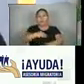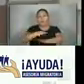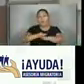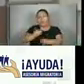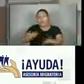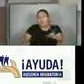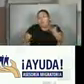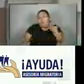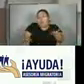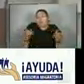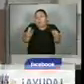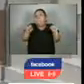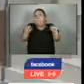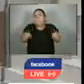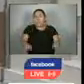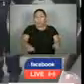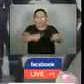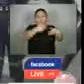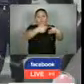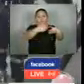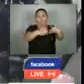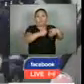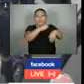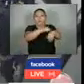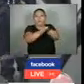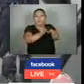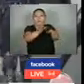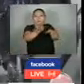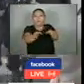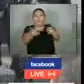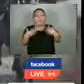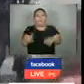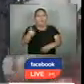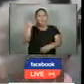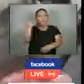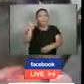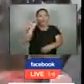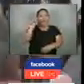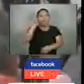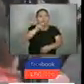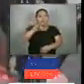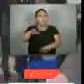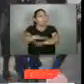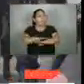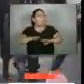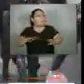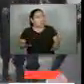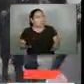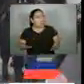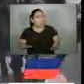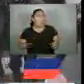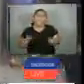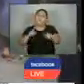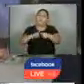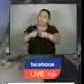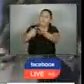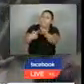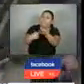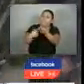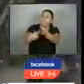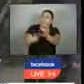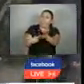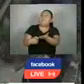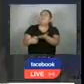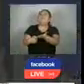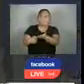posible continuidad al régimen de excepción. A menos de dos semanas que culmine su prórroga, ya es un tema que se analiza si